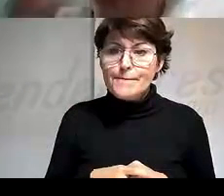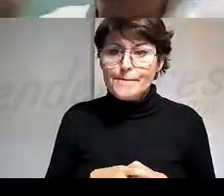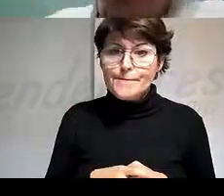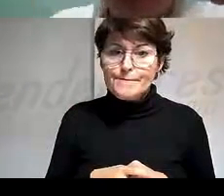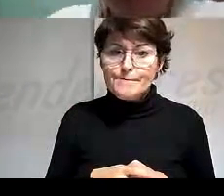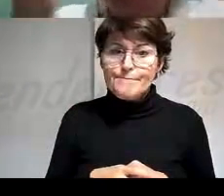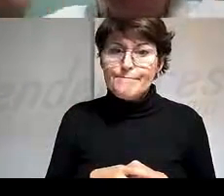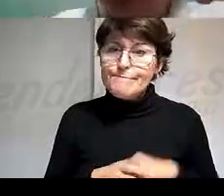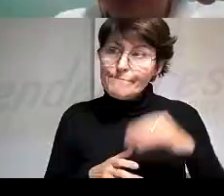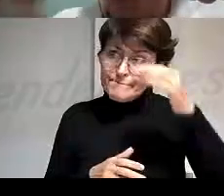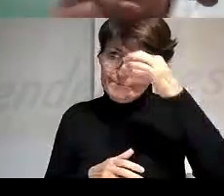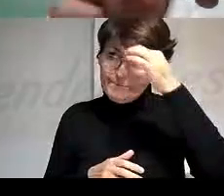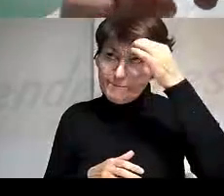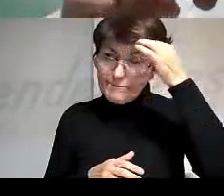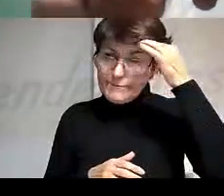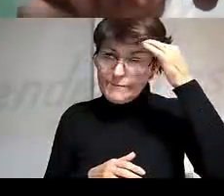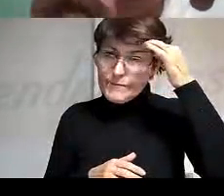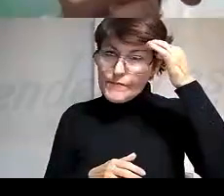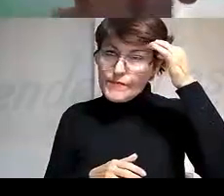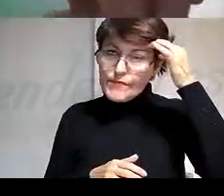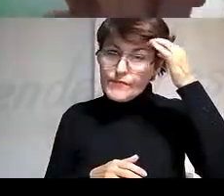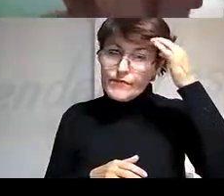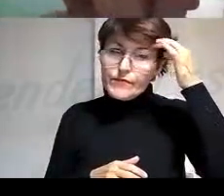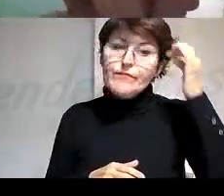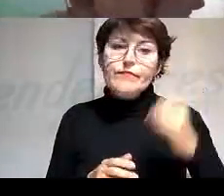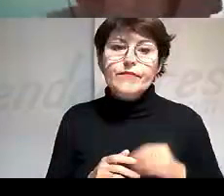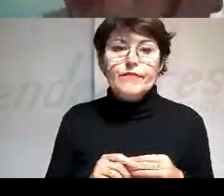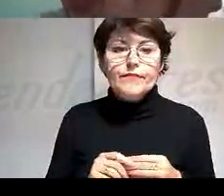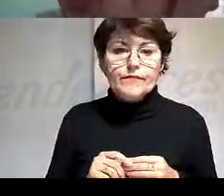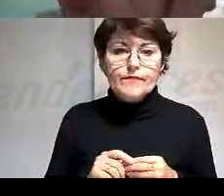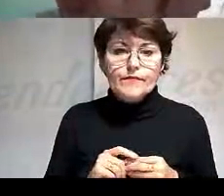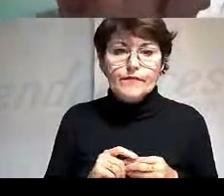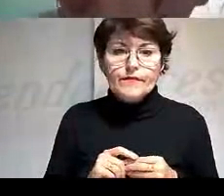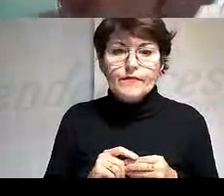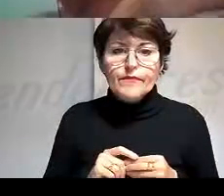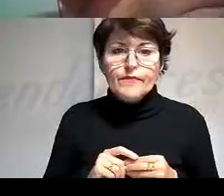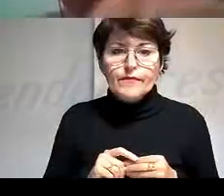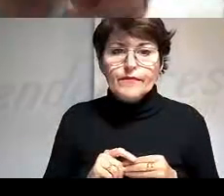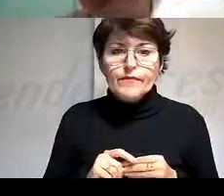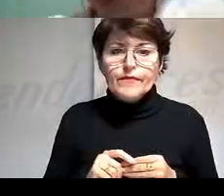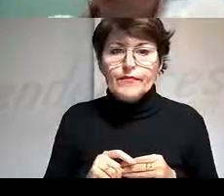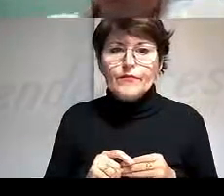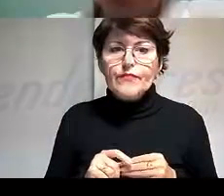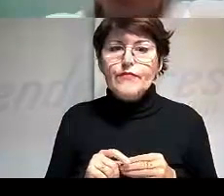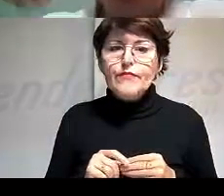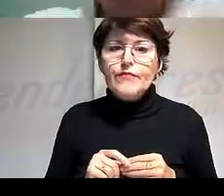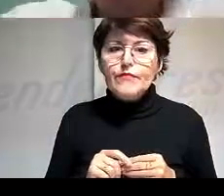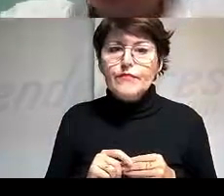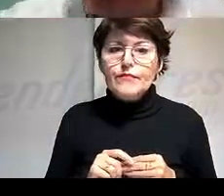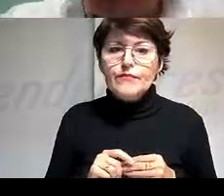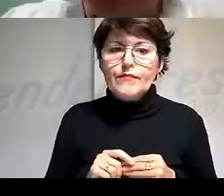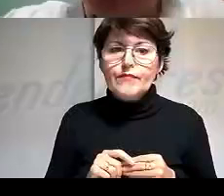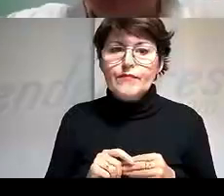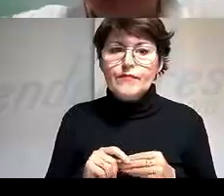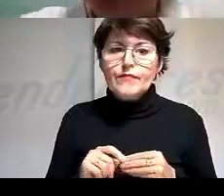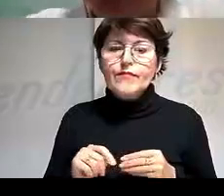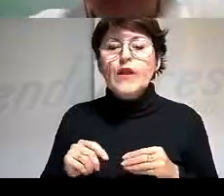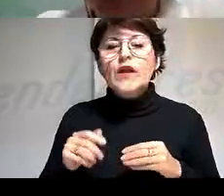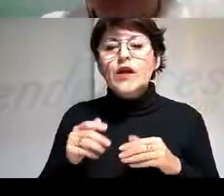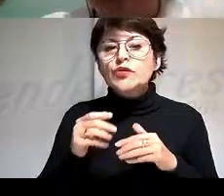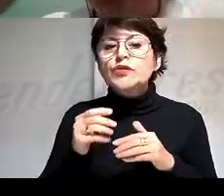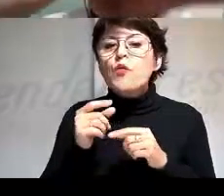vamos reponiendo todo lo que necesita para regenerar esa base, no habrá ningún problema. O sea, la degeneración se va a retrasar